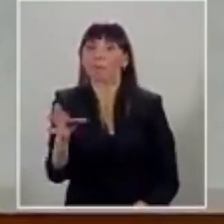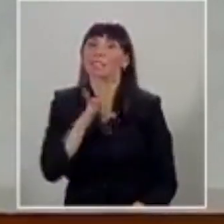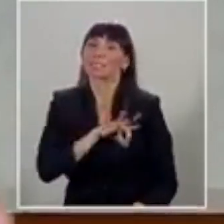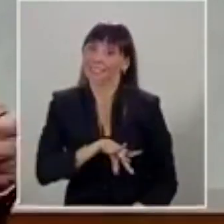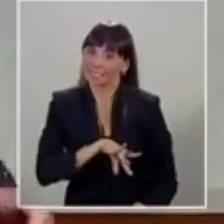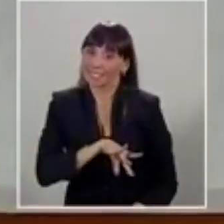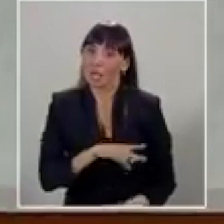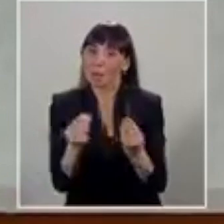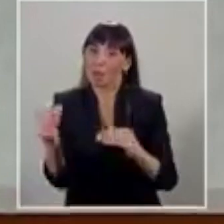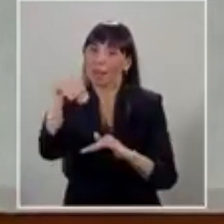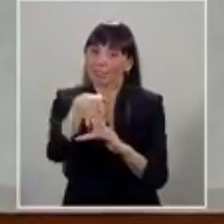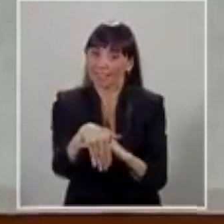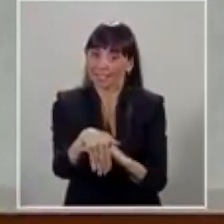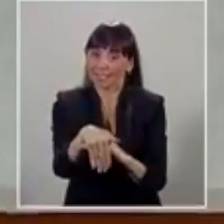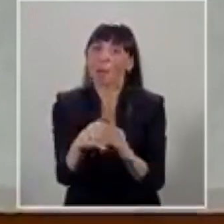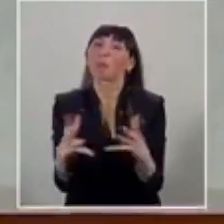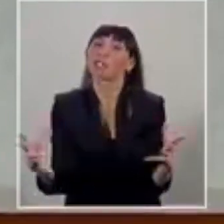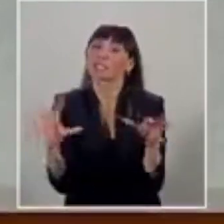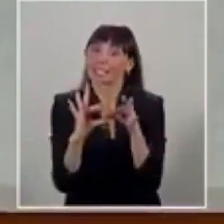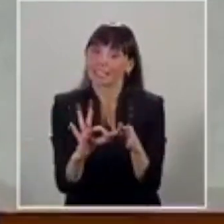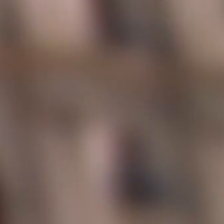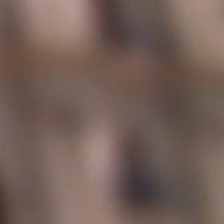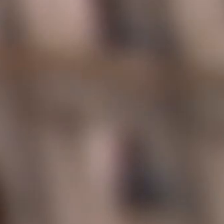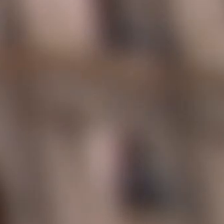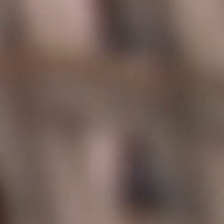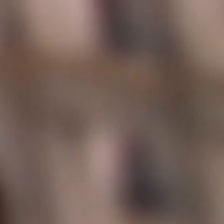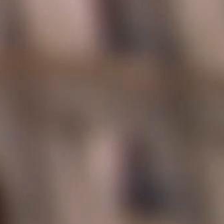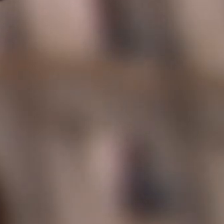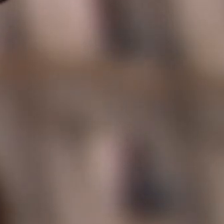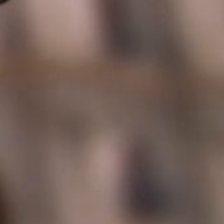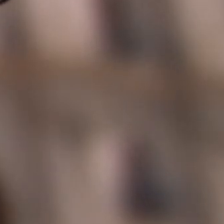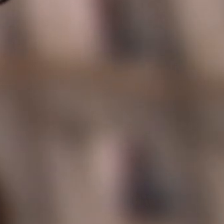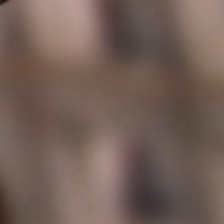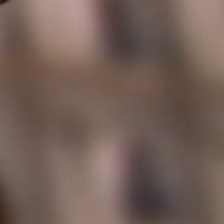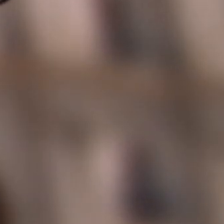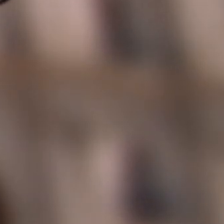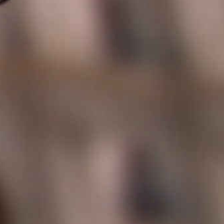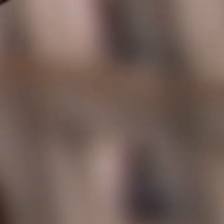Muy buenas tardes y muchas gracias.